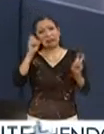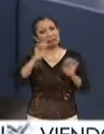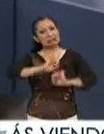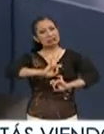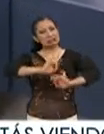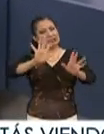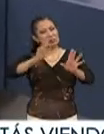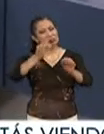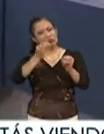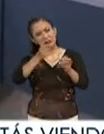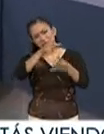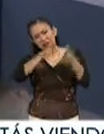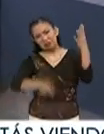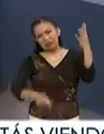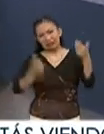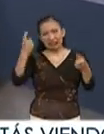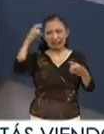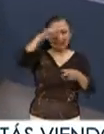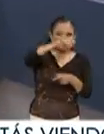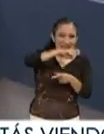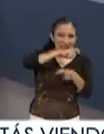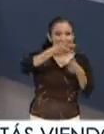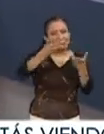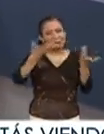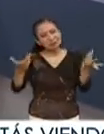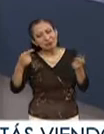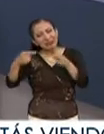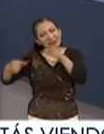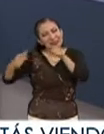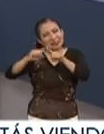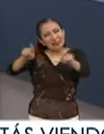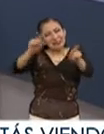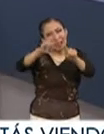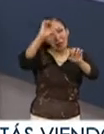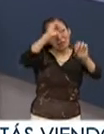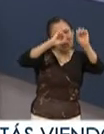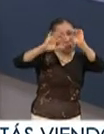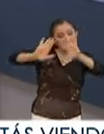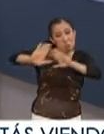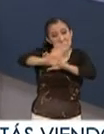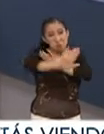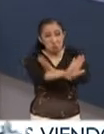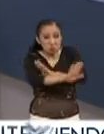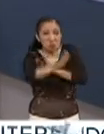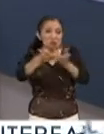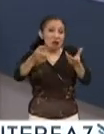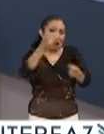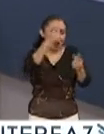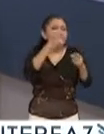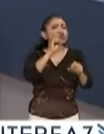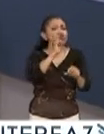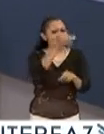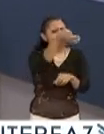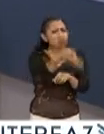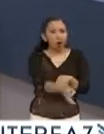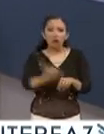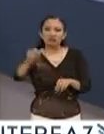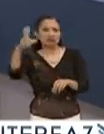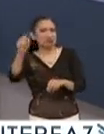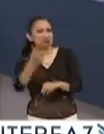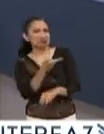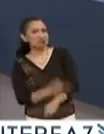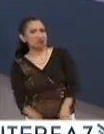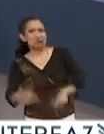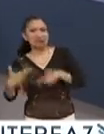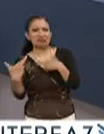tiene muchas aristas, controversial, que causa diferentes opiniones, desde los que están a favor o en contra de la